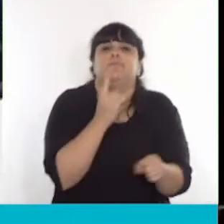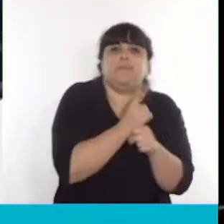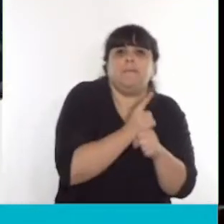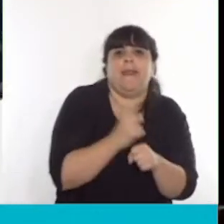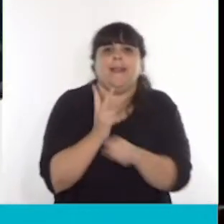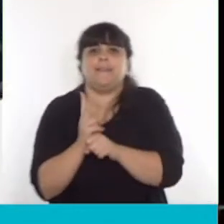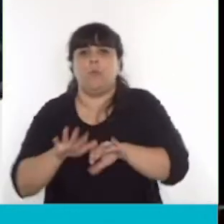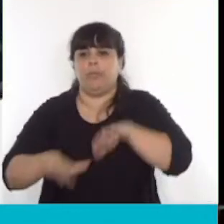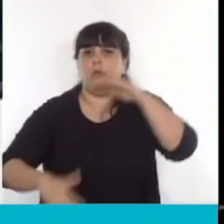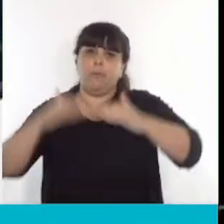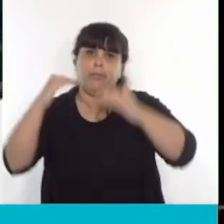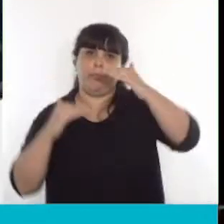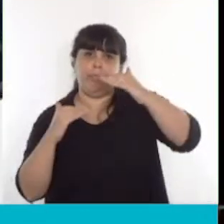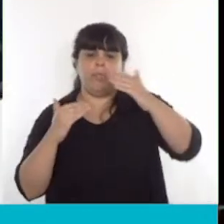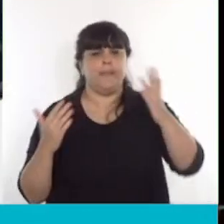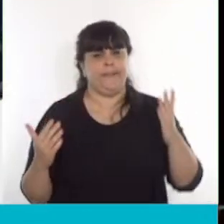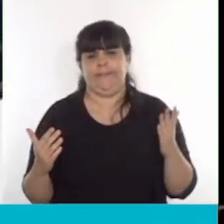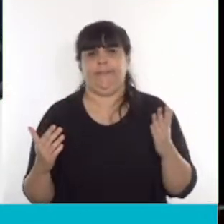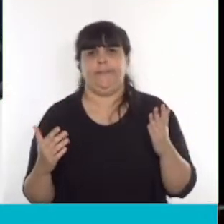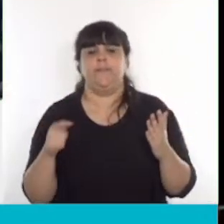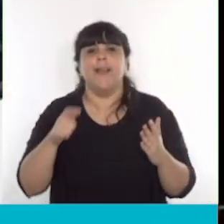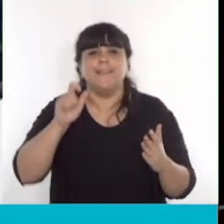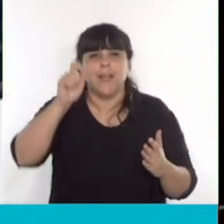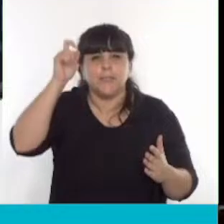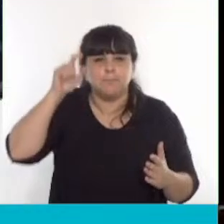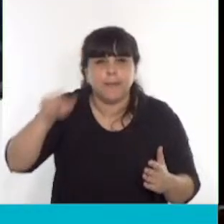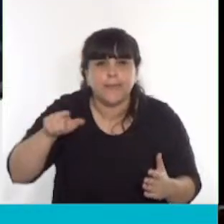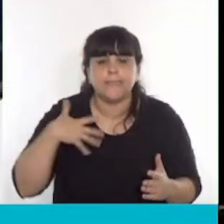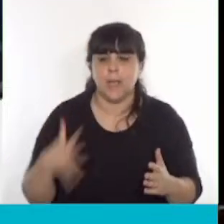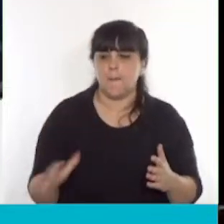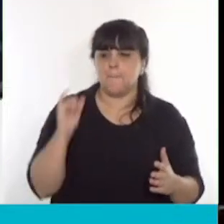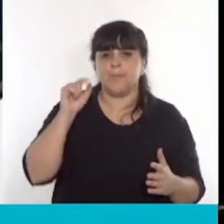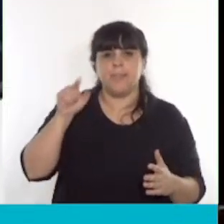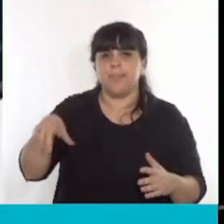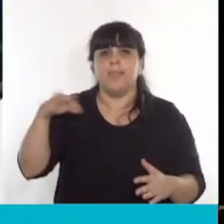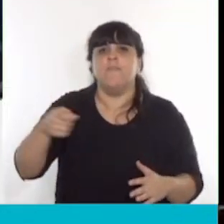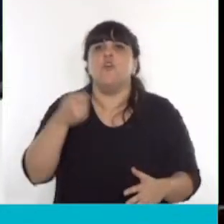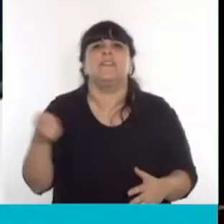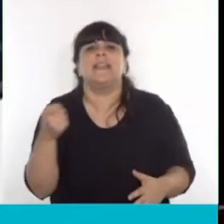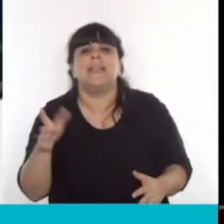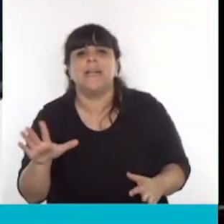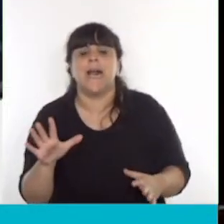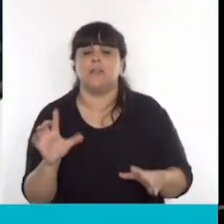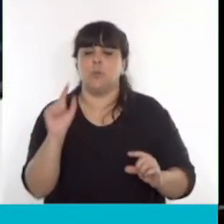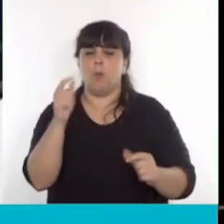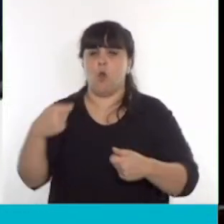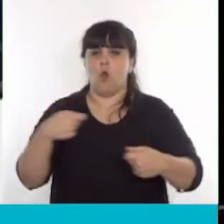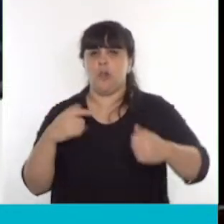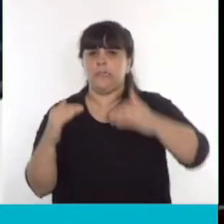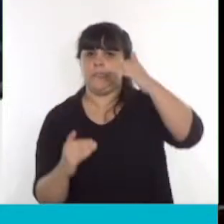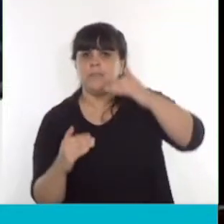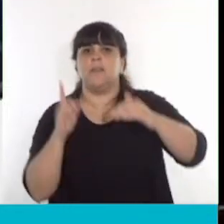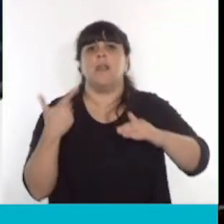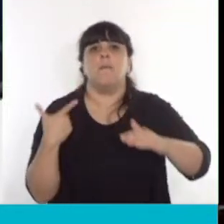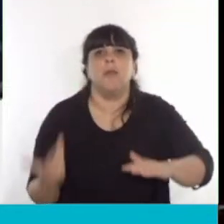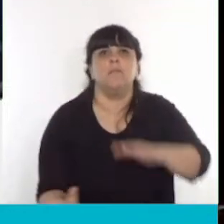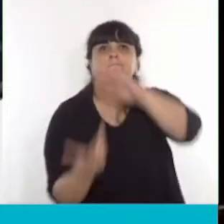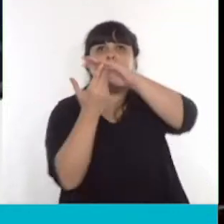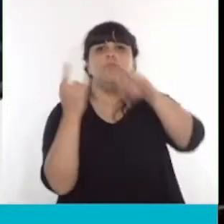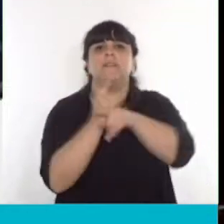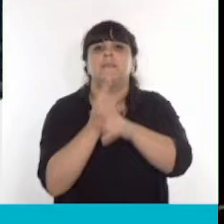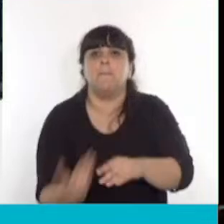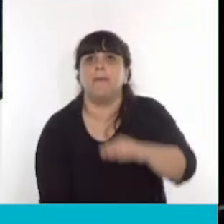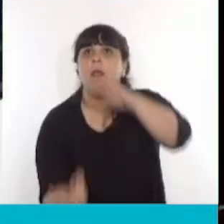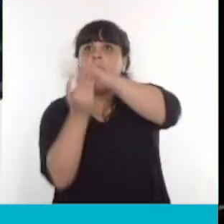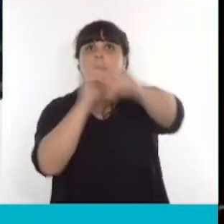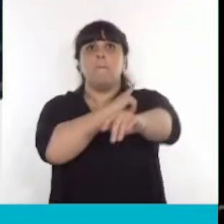Esas experiencias muestran un enorme contraste con las direcciones sindicales, con las autoridades, con los rectores, con las autoridades del CIN. Sin